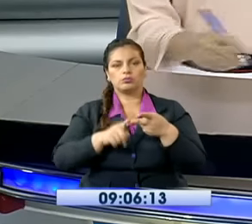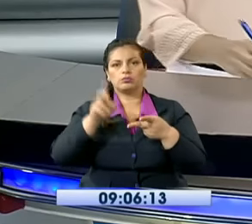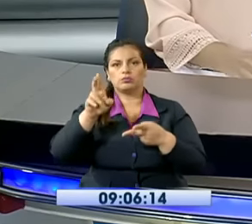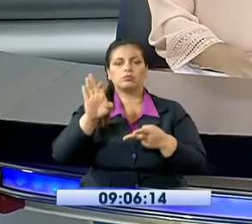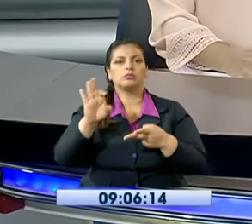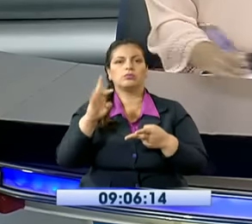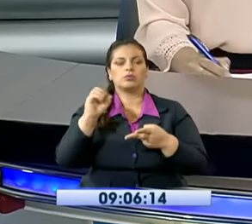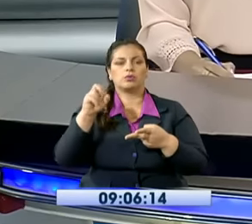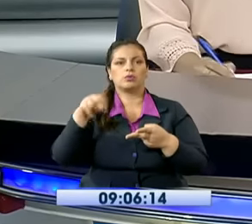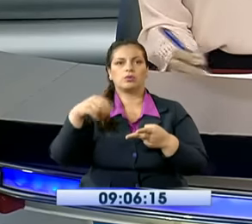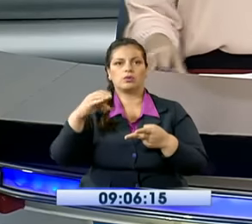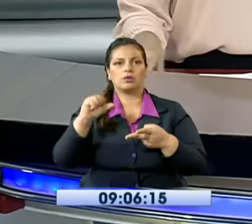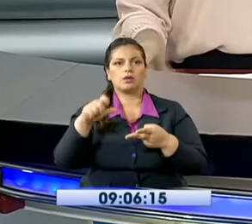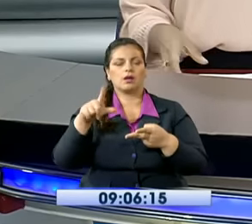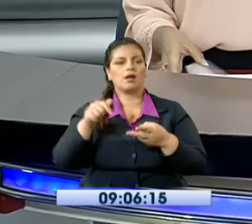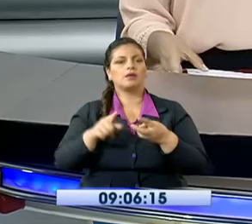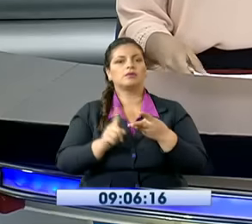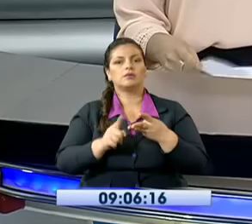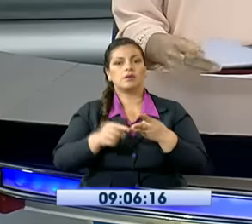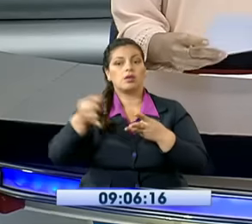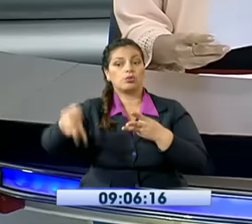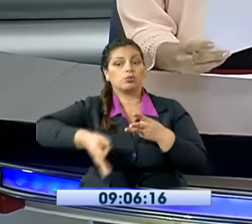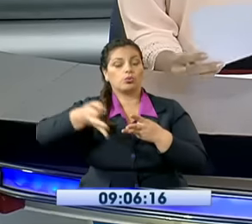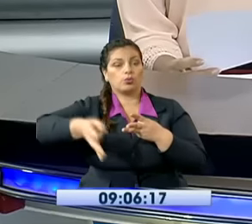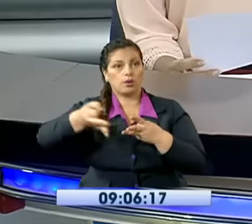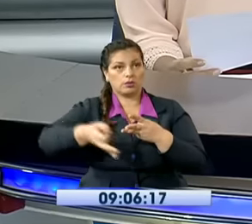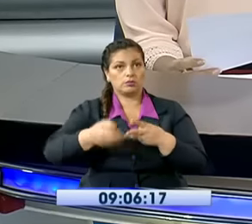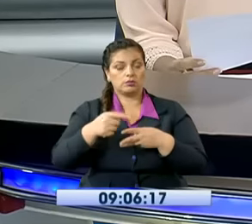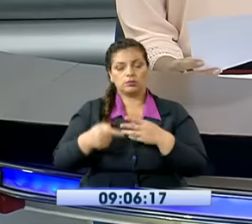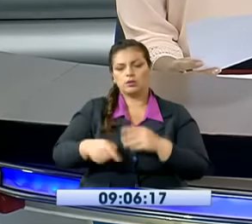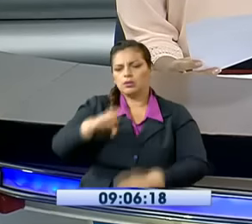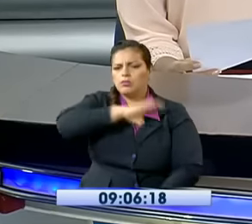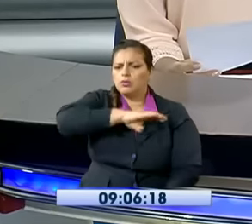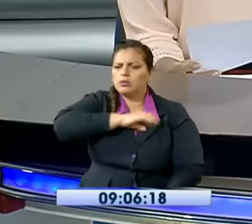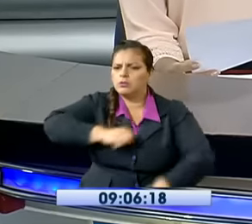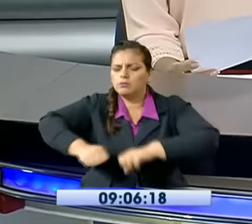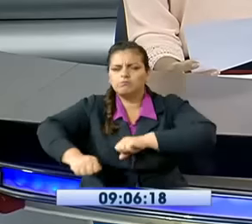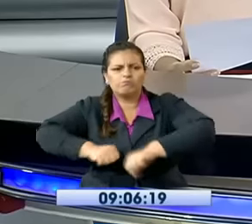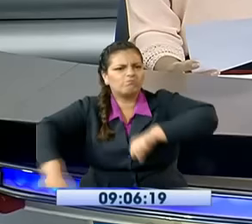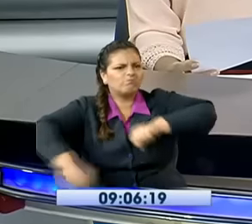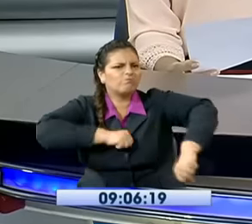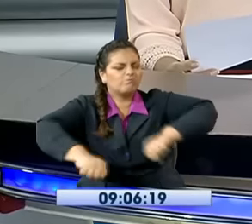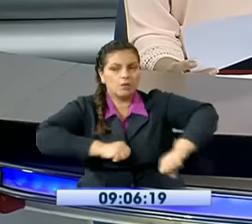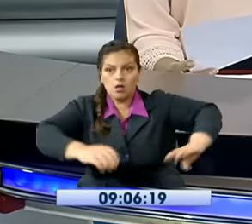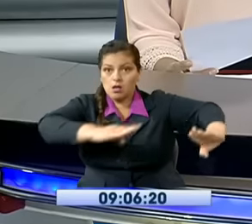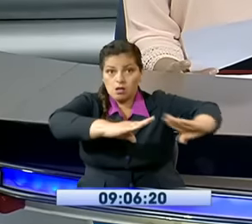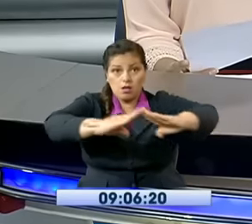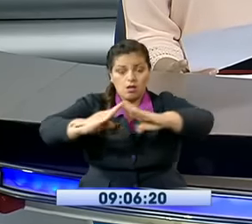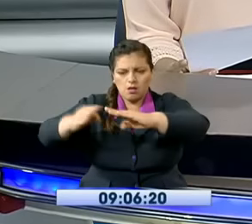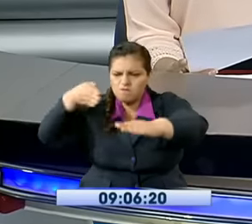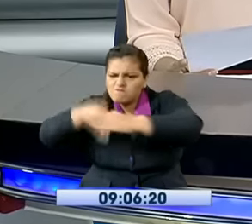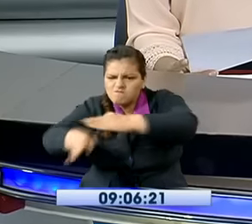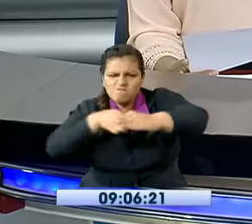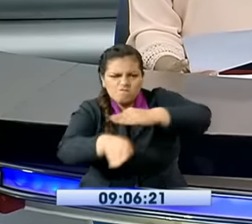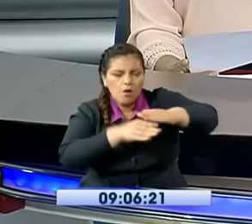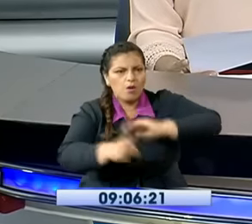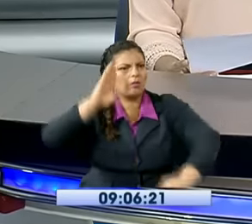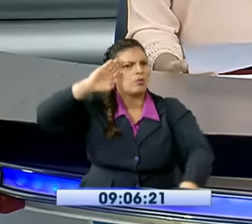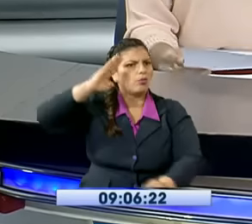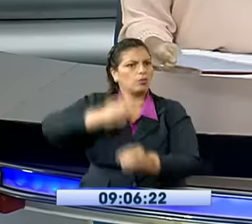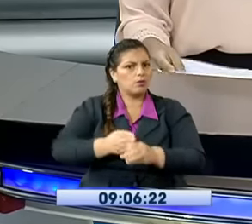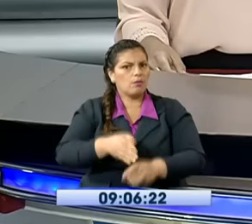Fiscalía realizaron varios allanamientos. Así es, y esto fue a diferentes viviendas. El objetivo era detener a personas involucradas en